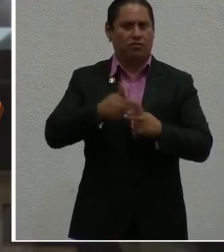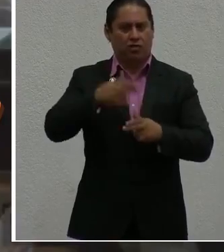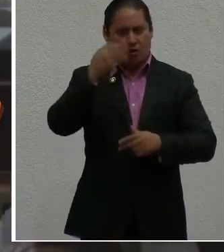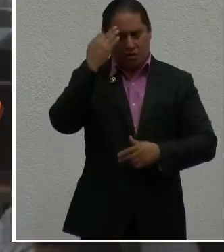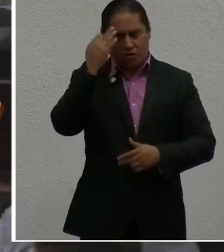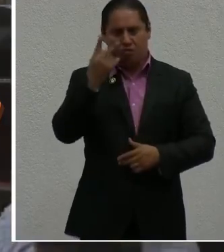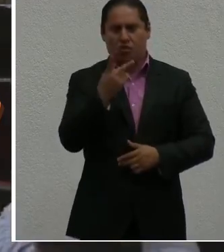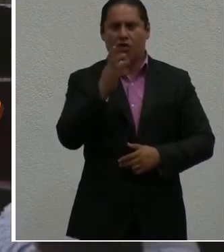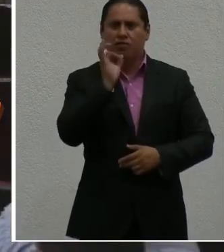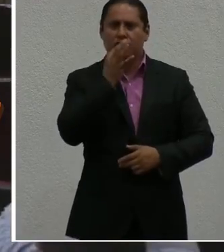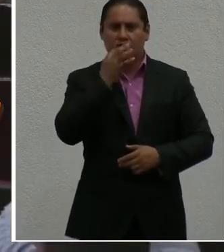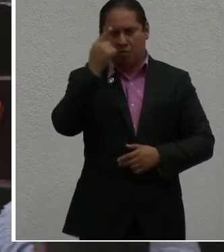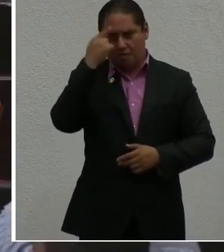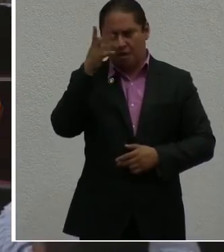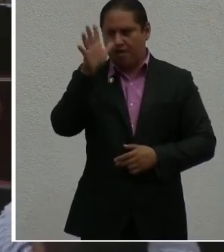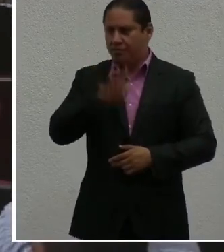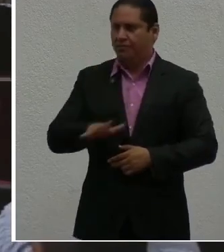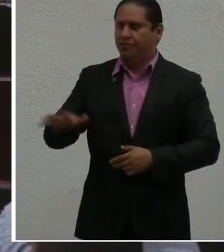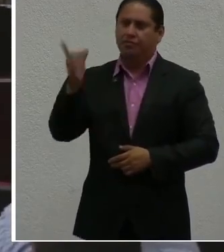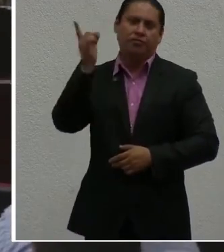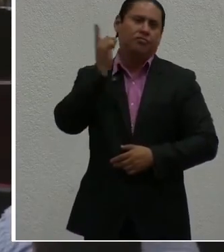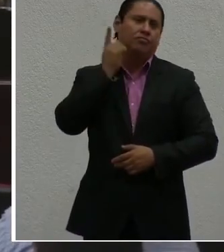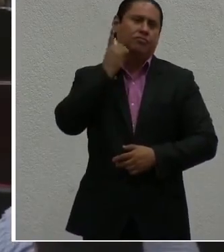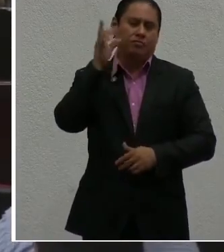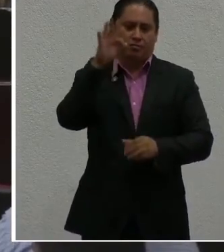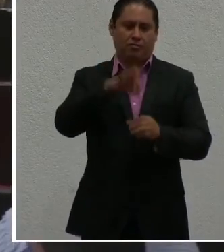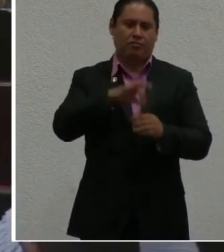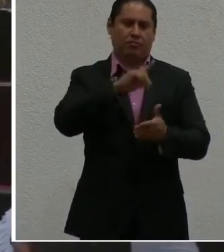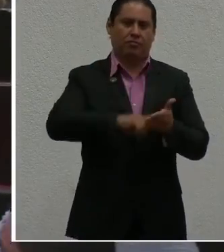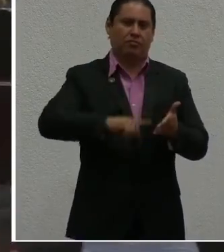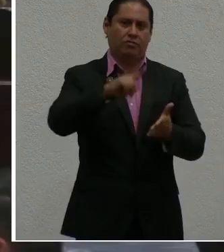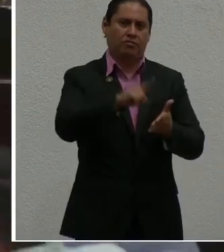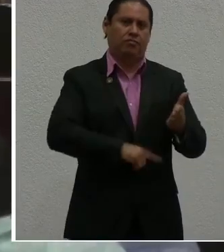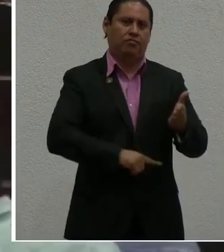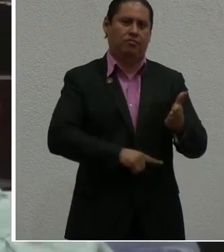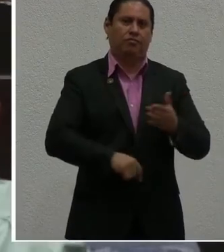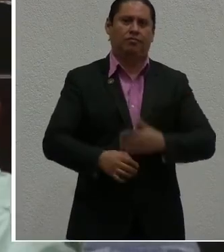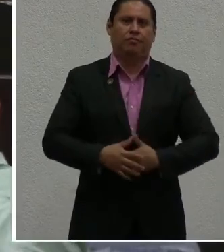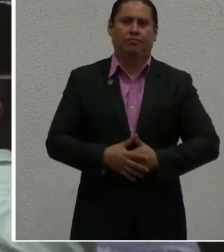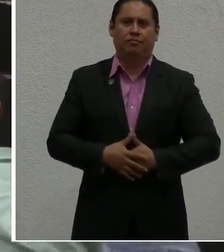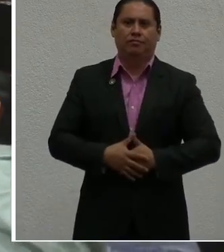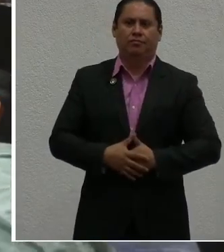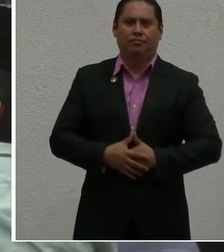de 2 minutos para que las diputadas y los diputados emitan su voto.